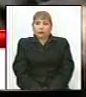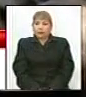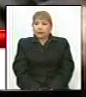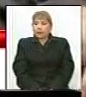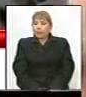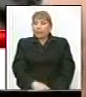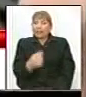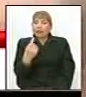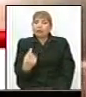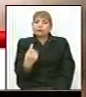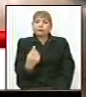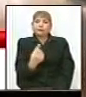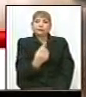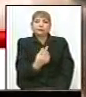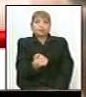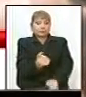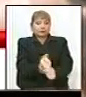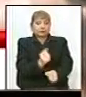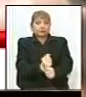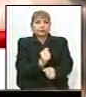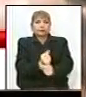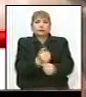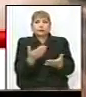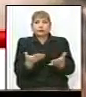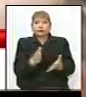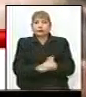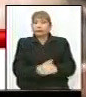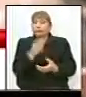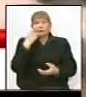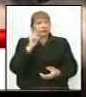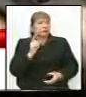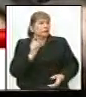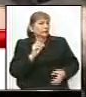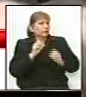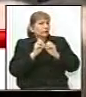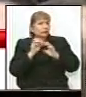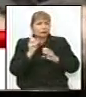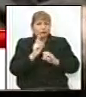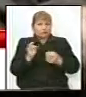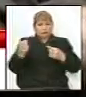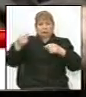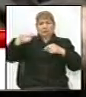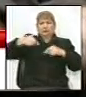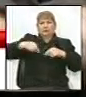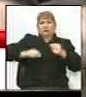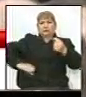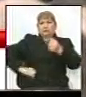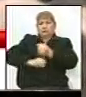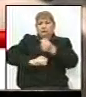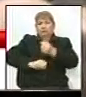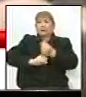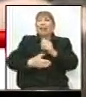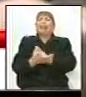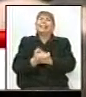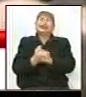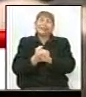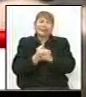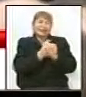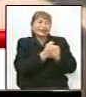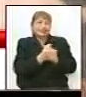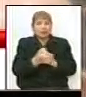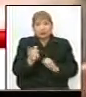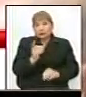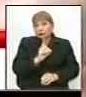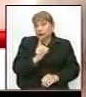En cada sitio estamos para trabajar y demostrar nuestra transparencia, no para venir a apoyar a los amigotes, sino a